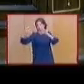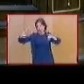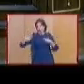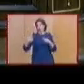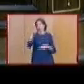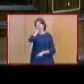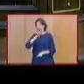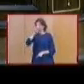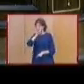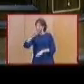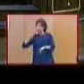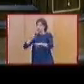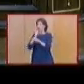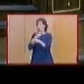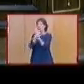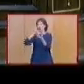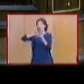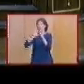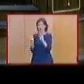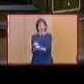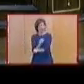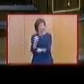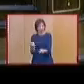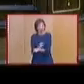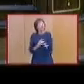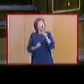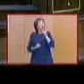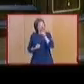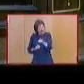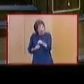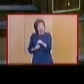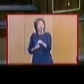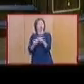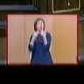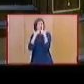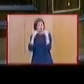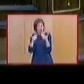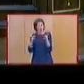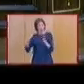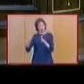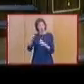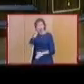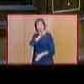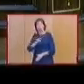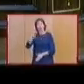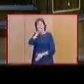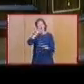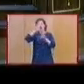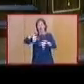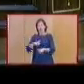inversión pública y los planes de empleo son lo único que hace que en este momento Canarias no fuera a índices de paro